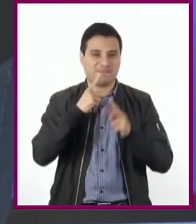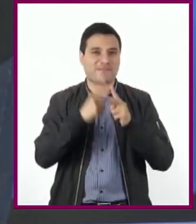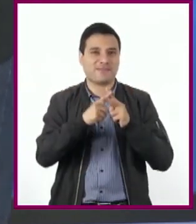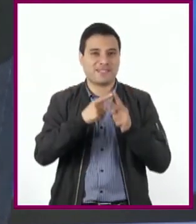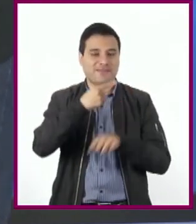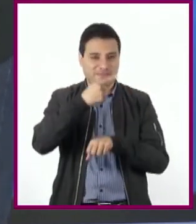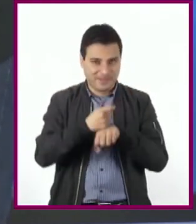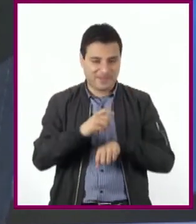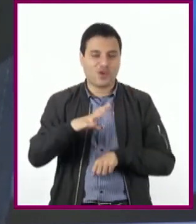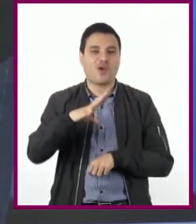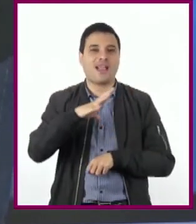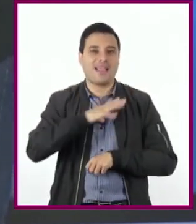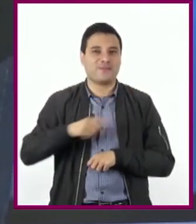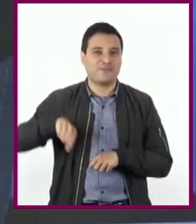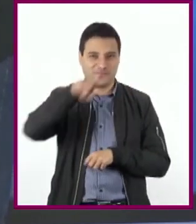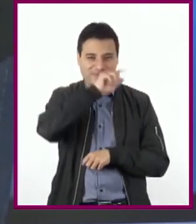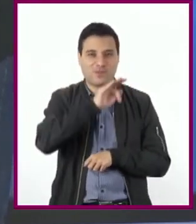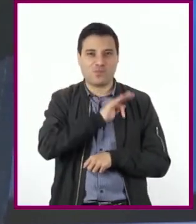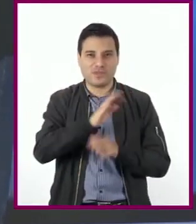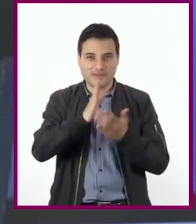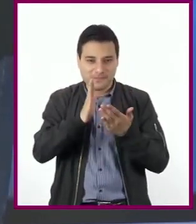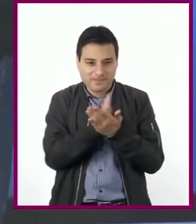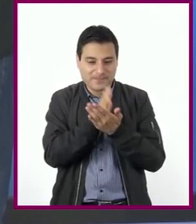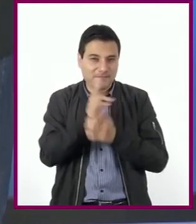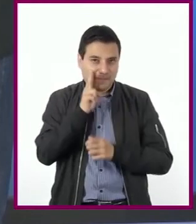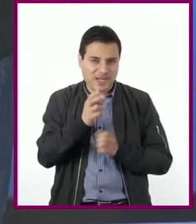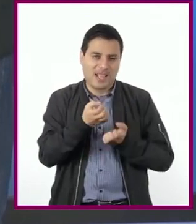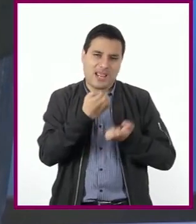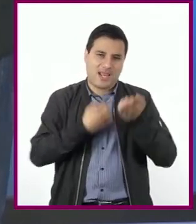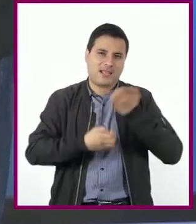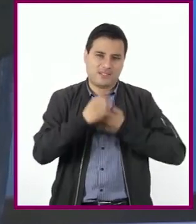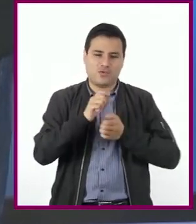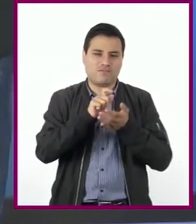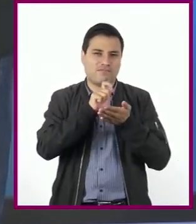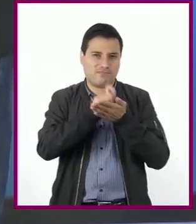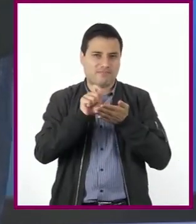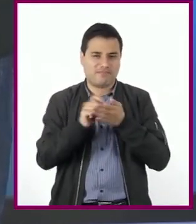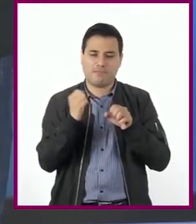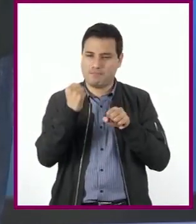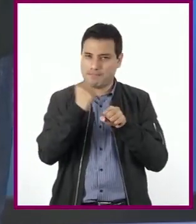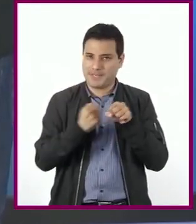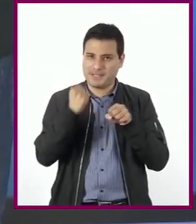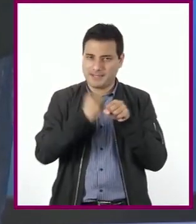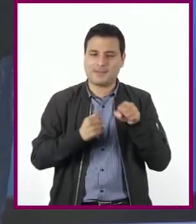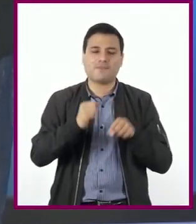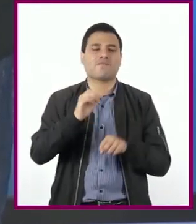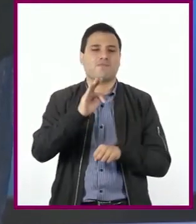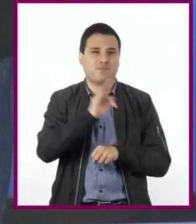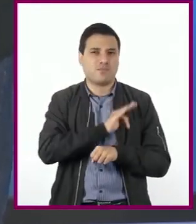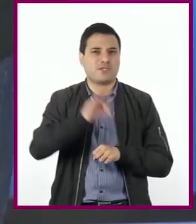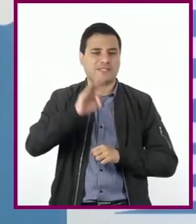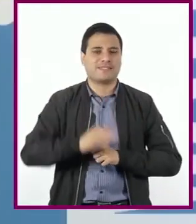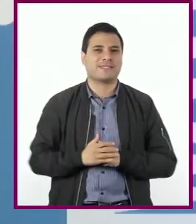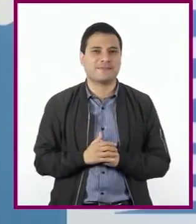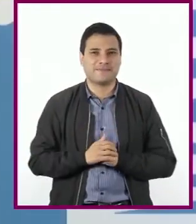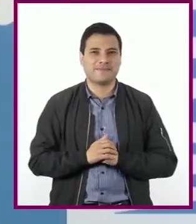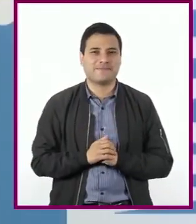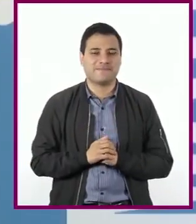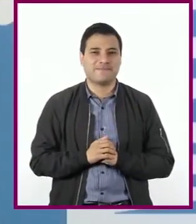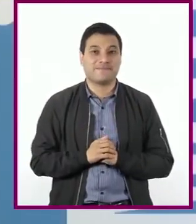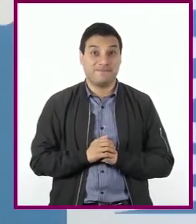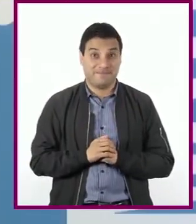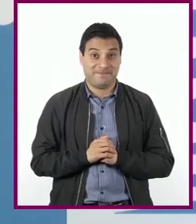grado. Ahí encontrarán ejercicios que podrán resolver para practicar lo que han aprendido en esta lección.